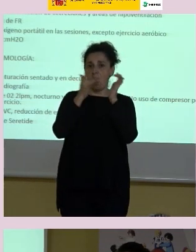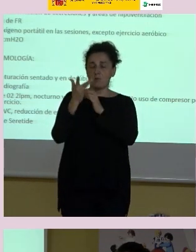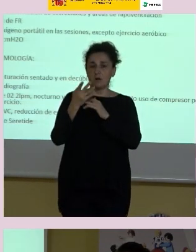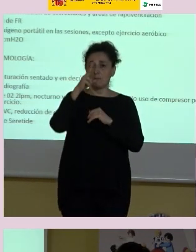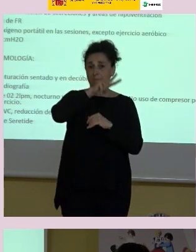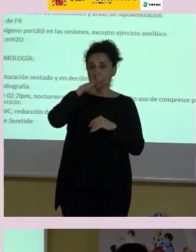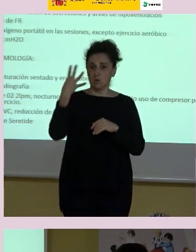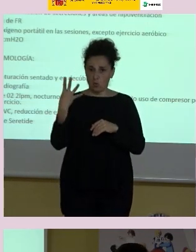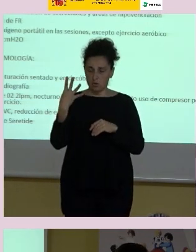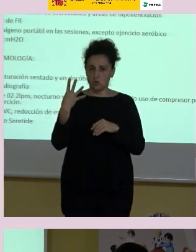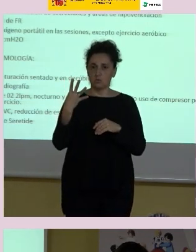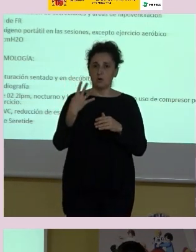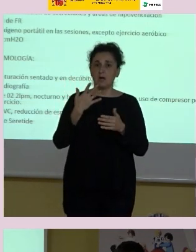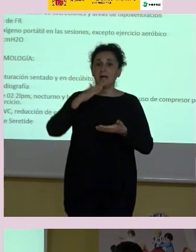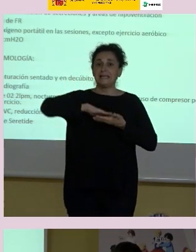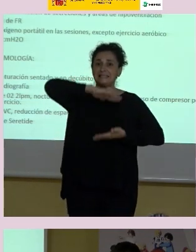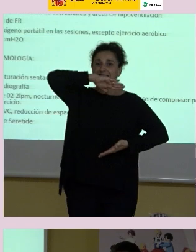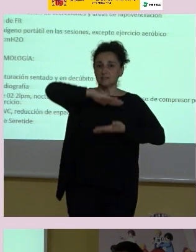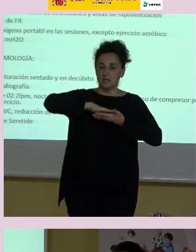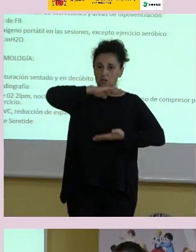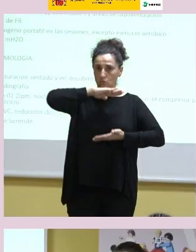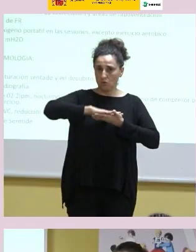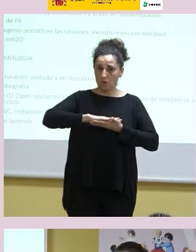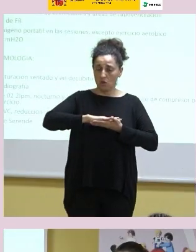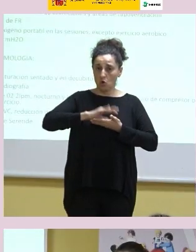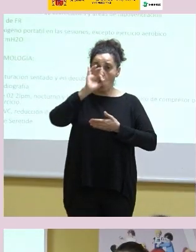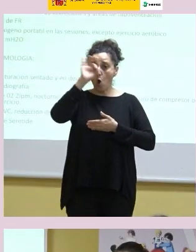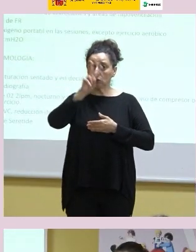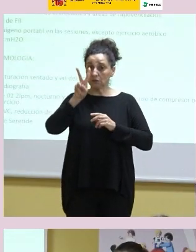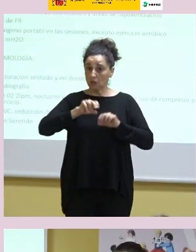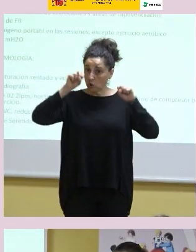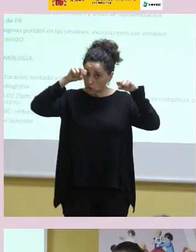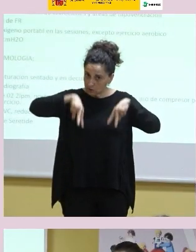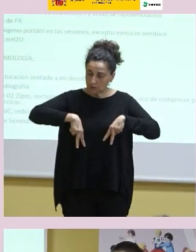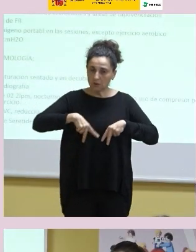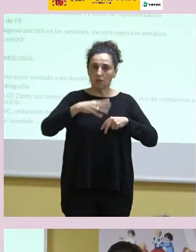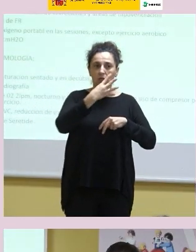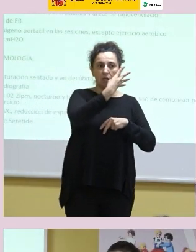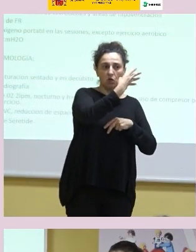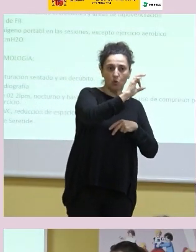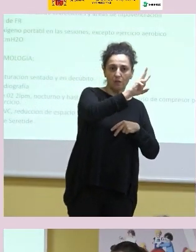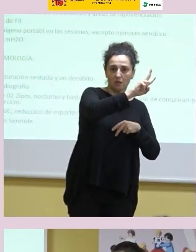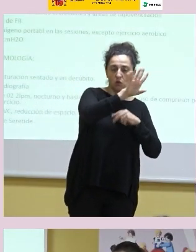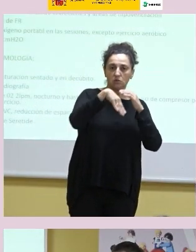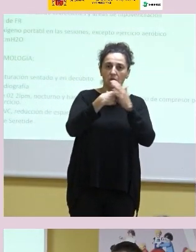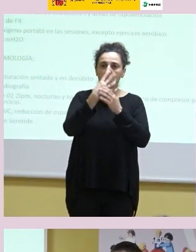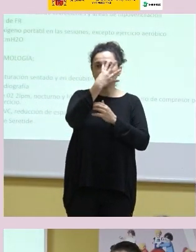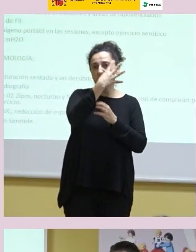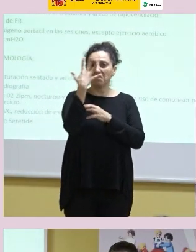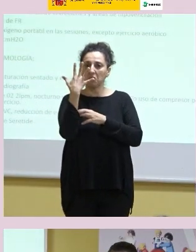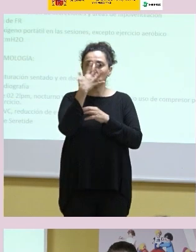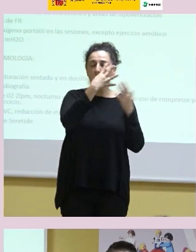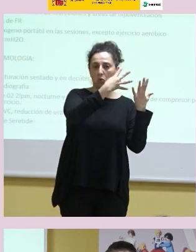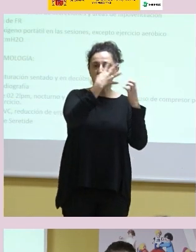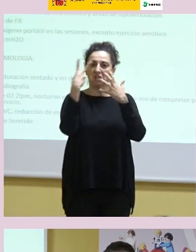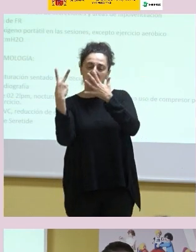La saturación sin oxígeno portátil subía de 92 a 95, 97,